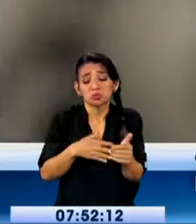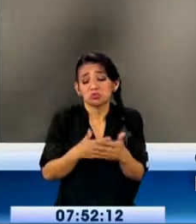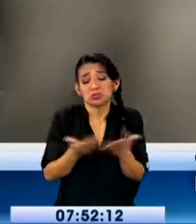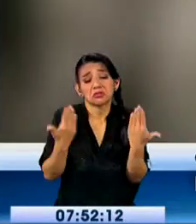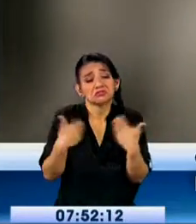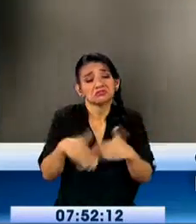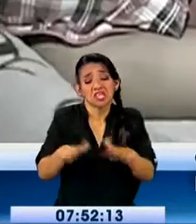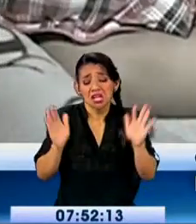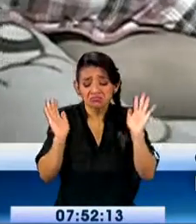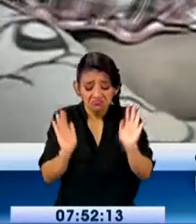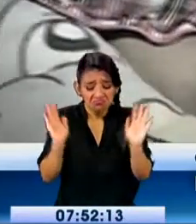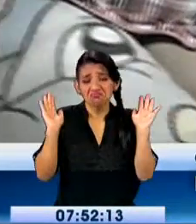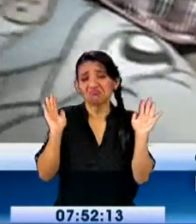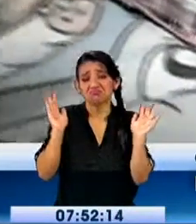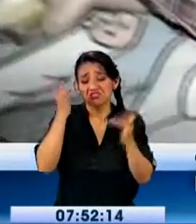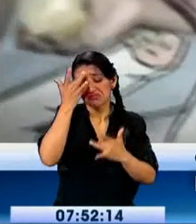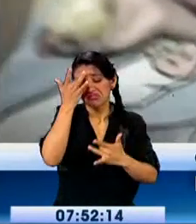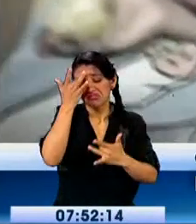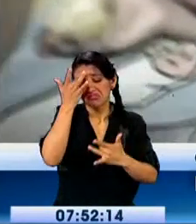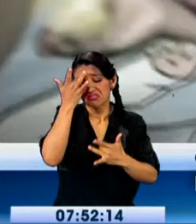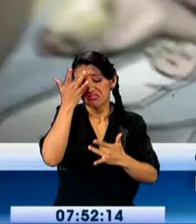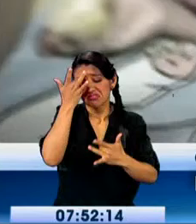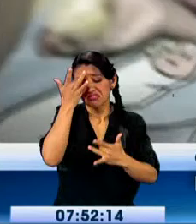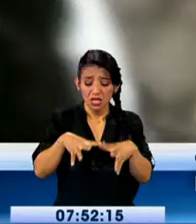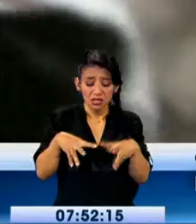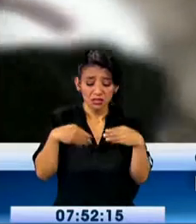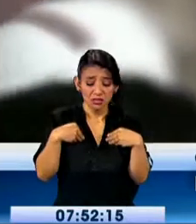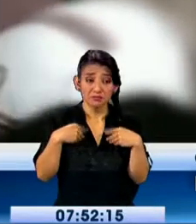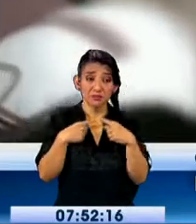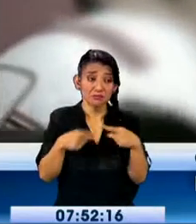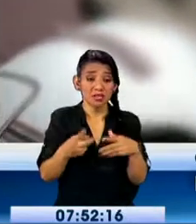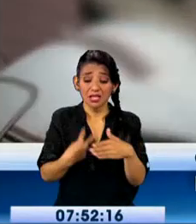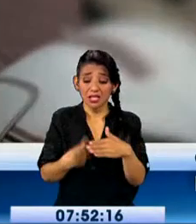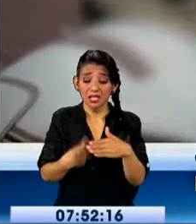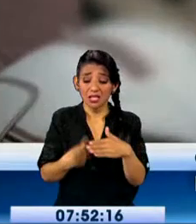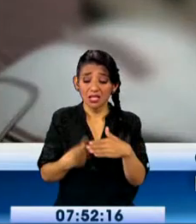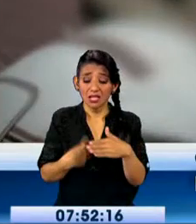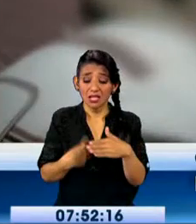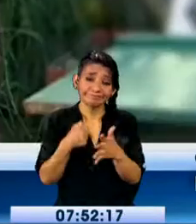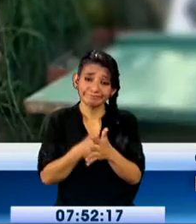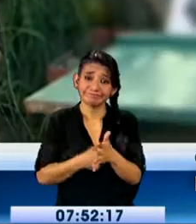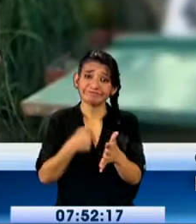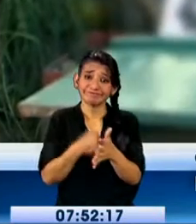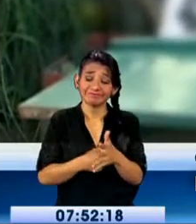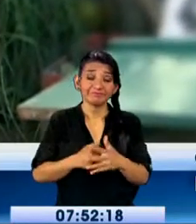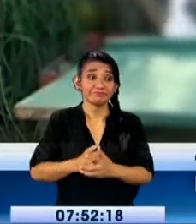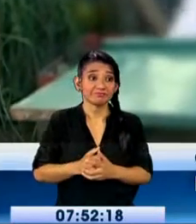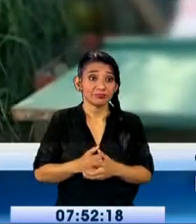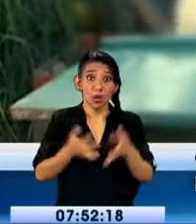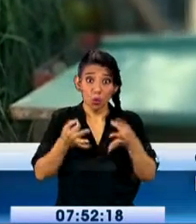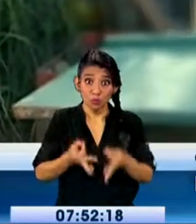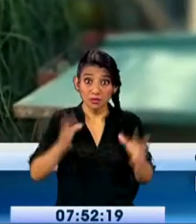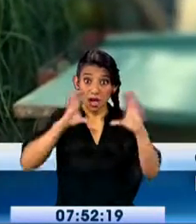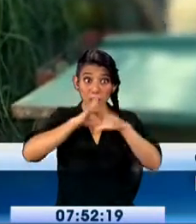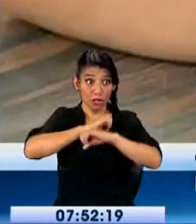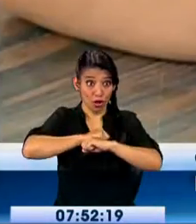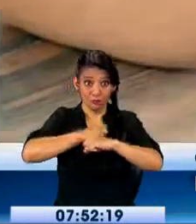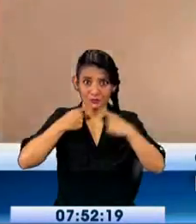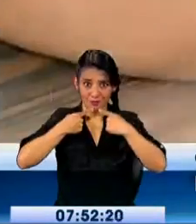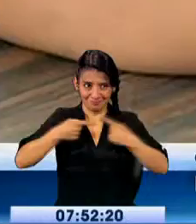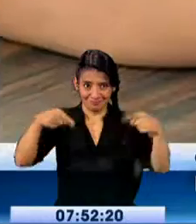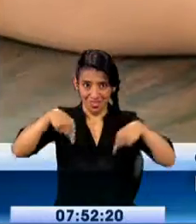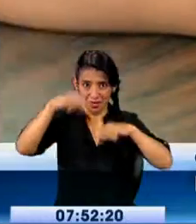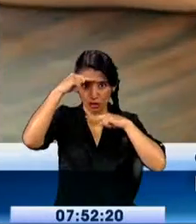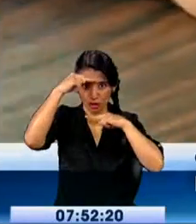a lo que estoy ahorita y más que todo tengo que luchar por mis hijos. La misma noche que este medio de comunicación dio a conocer